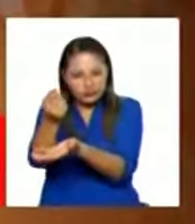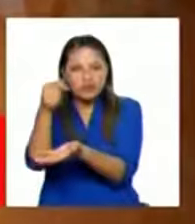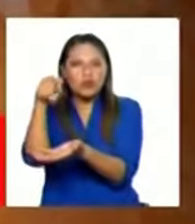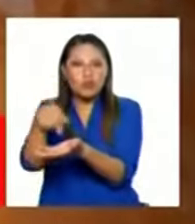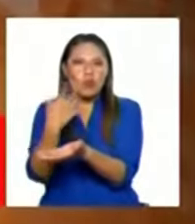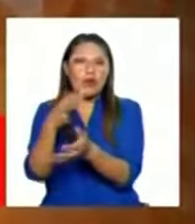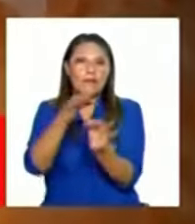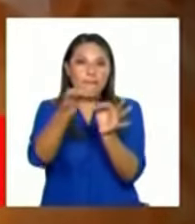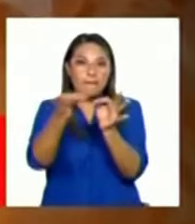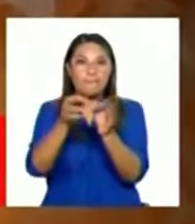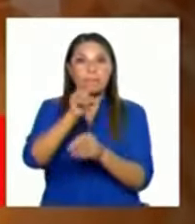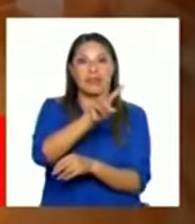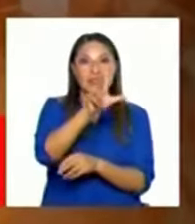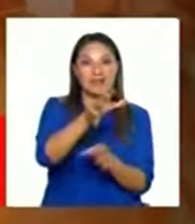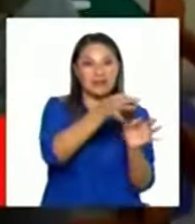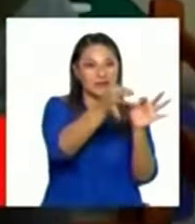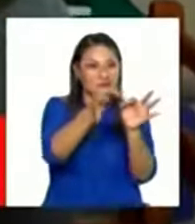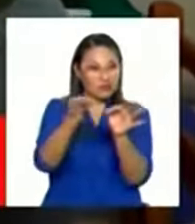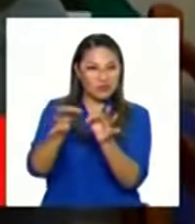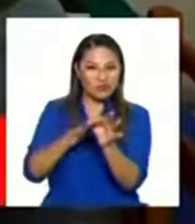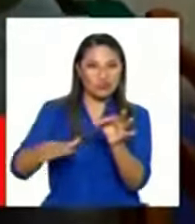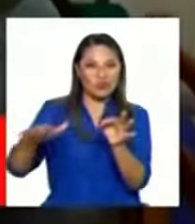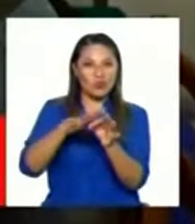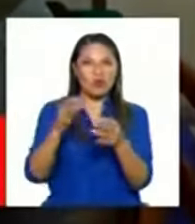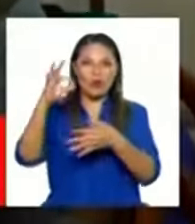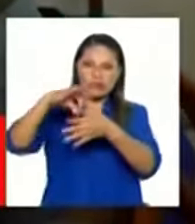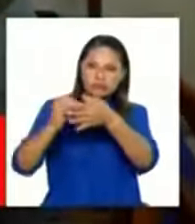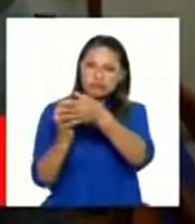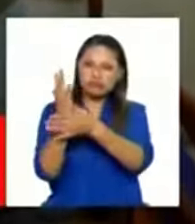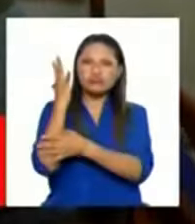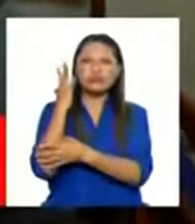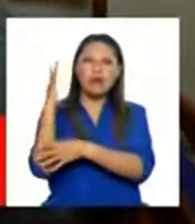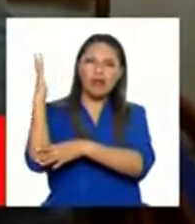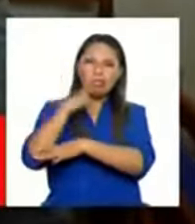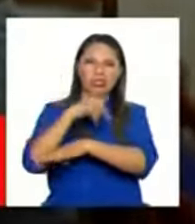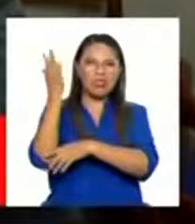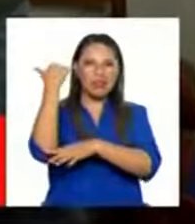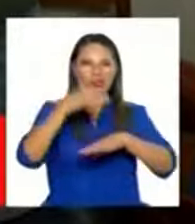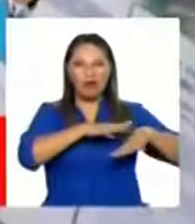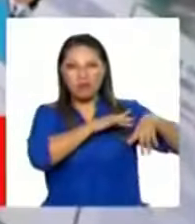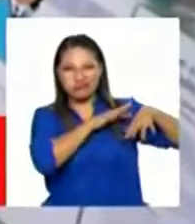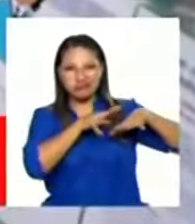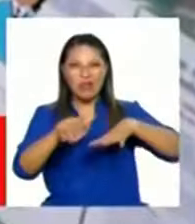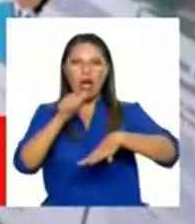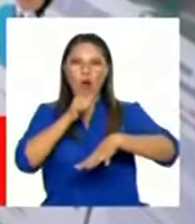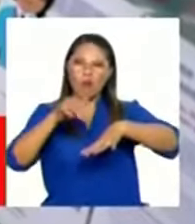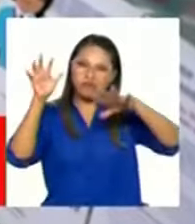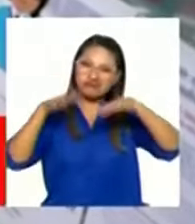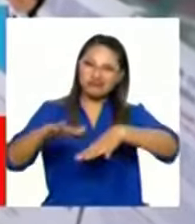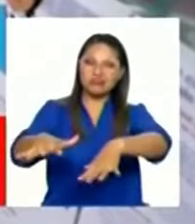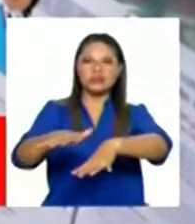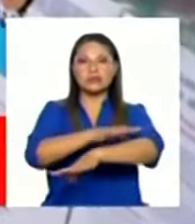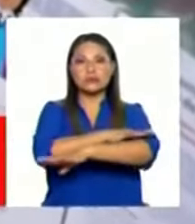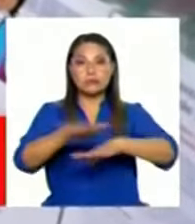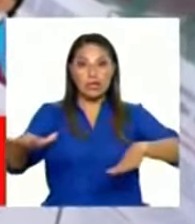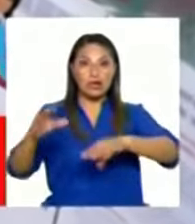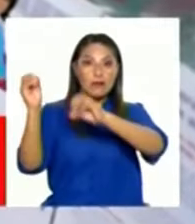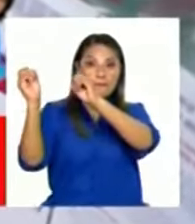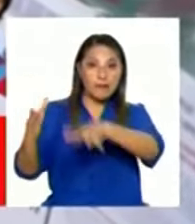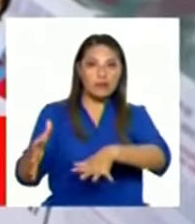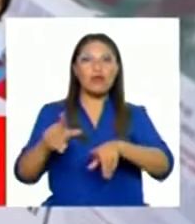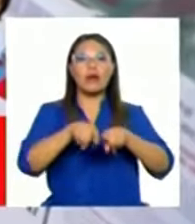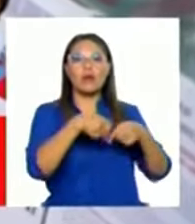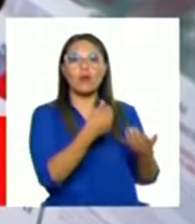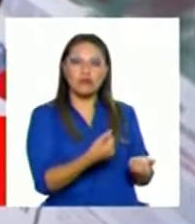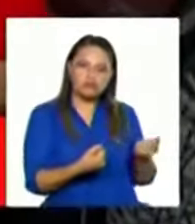23 departamentos cuyos cultivos fueron afectados por los fenómenos de la naturaleza. Así lo informó el Ministerio de Desarrollo Agrario y Riego en el marco de la